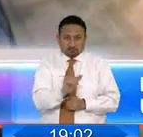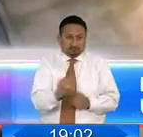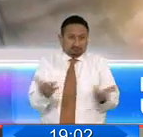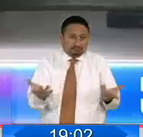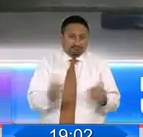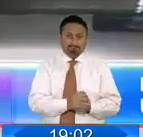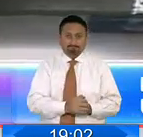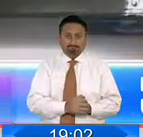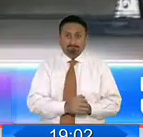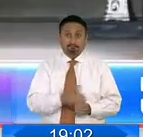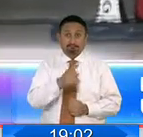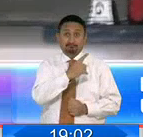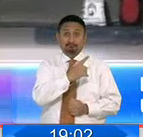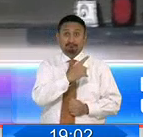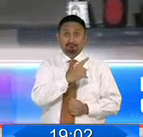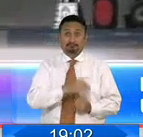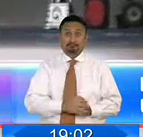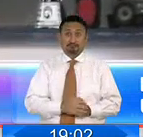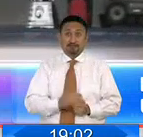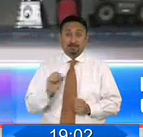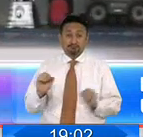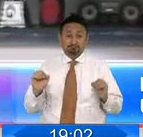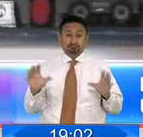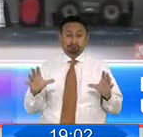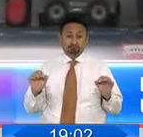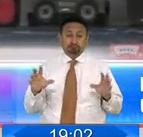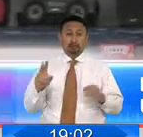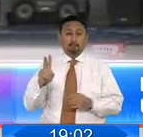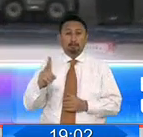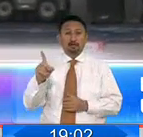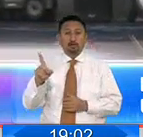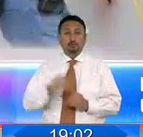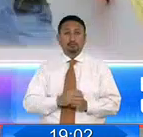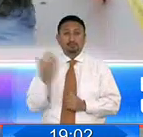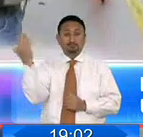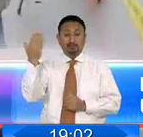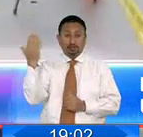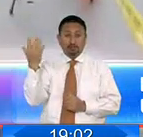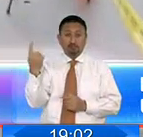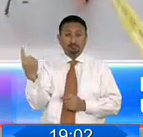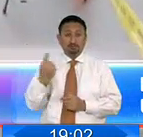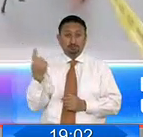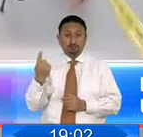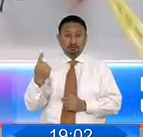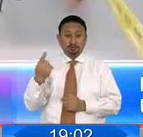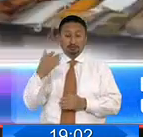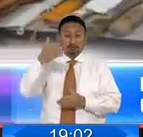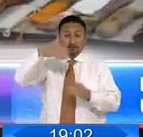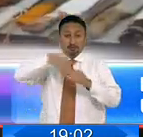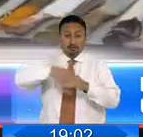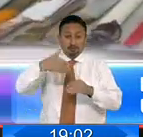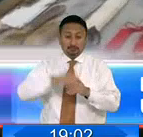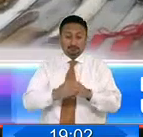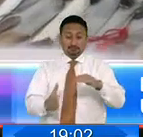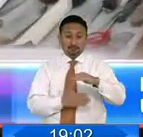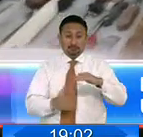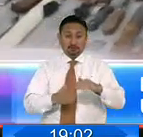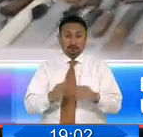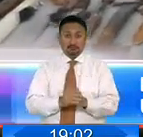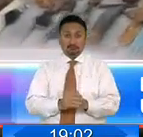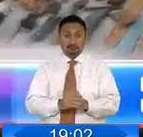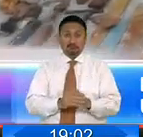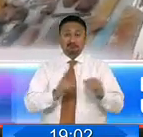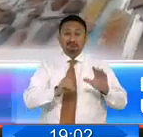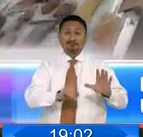mismo parlantes de todo tipo 21 para hacer y televisores una licuadora una tostadora una cocineta y hasta